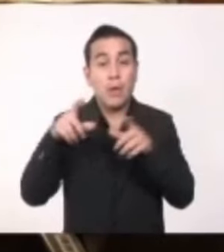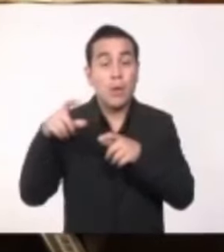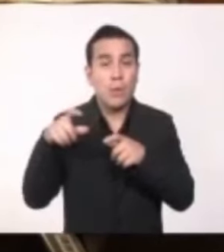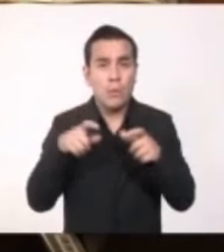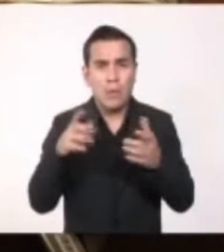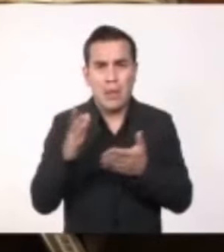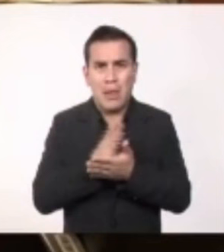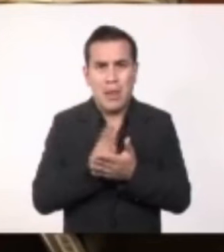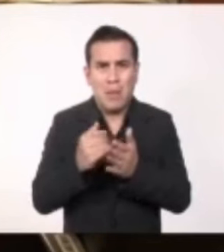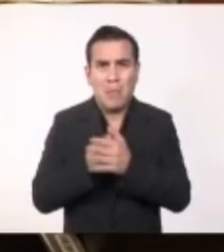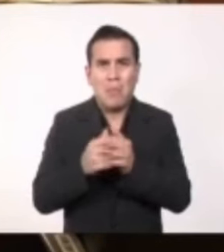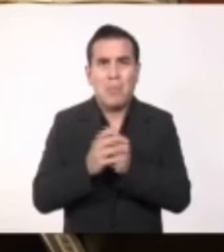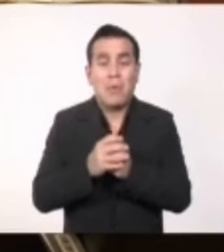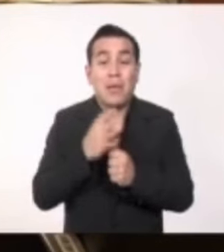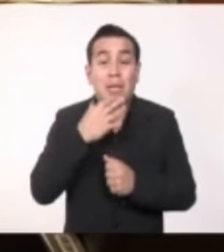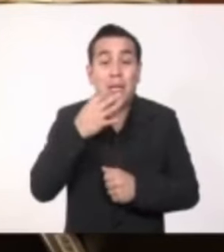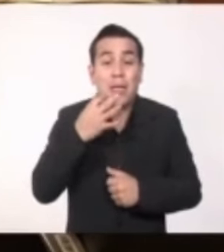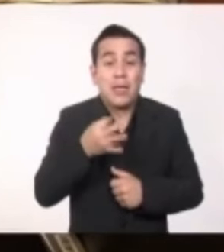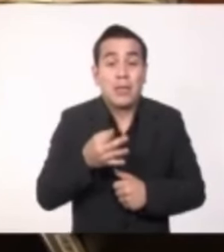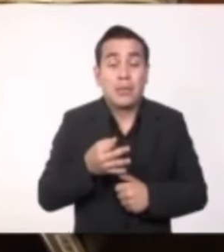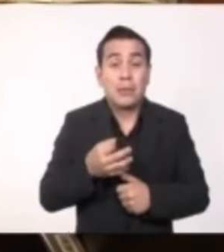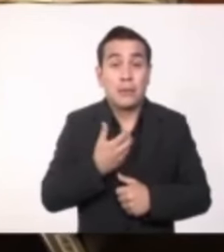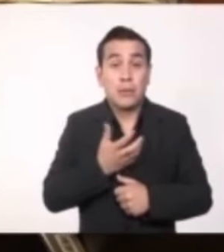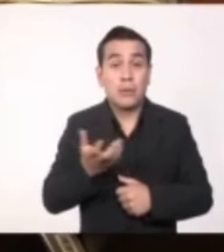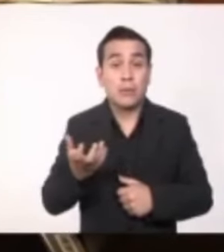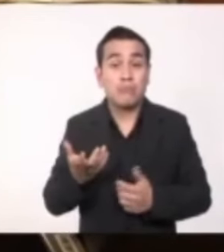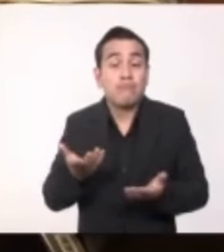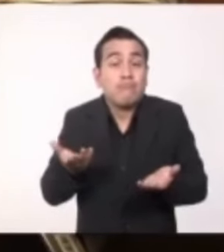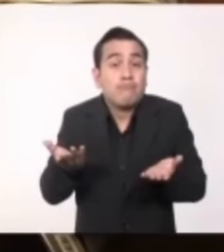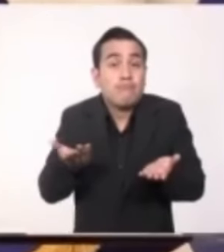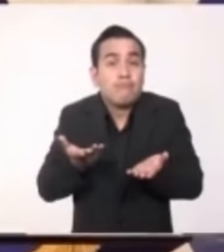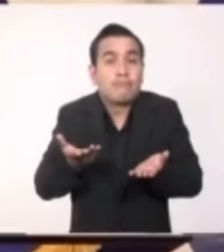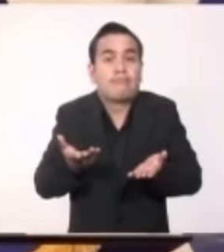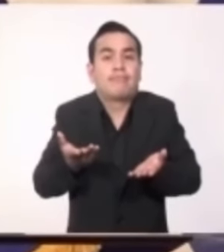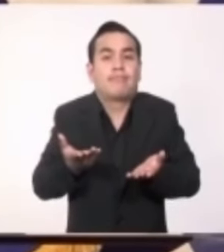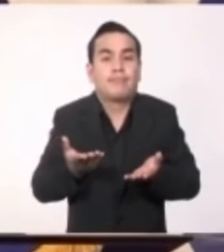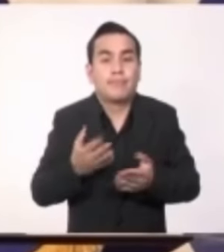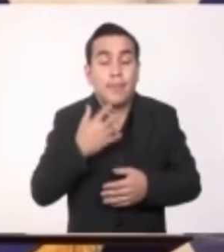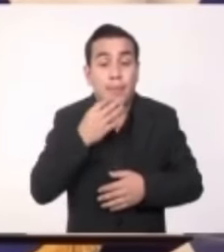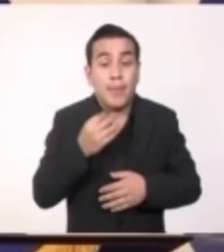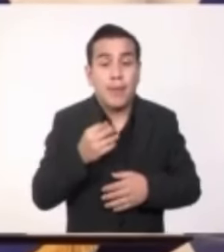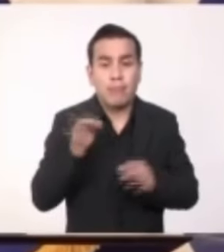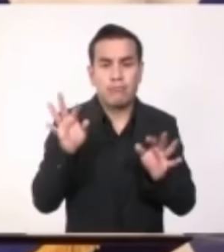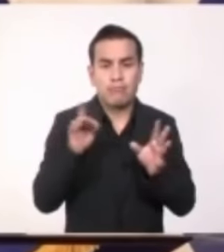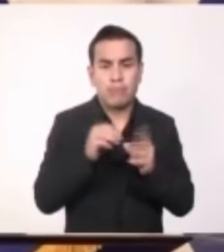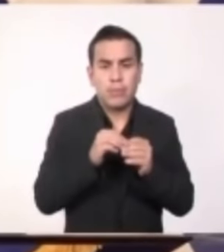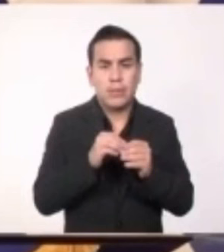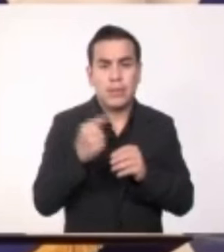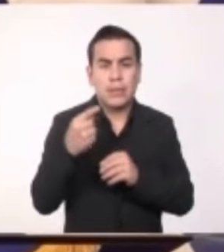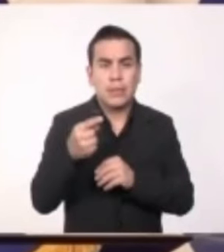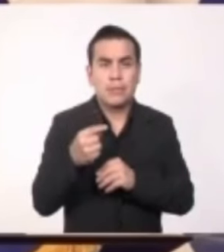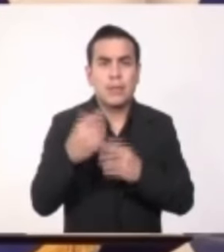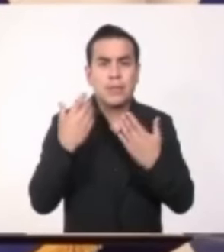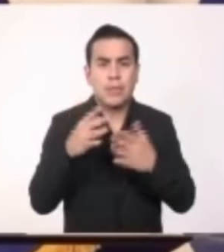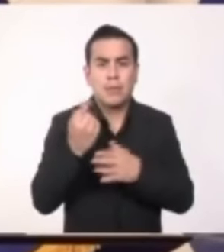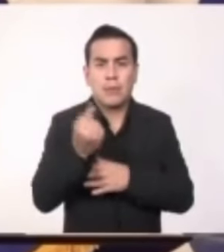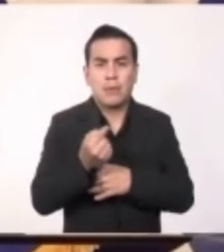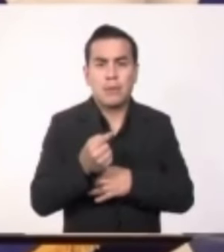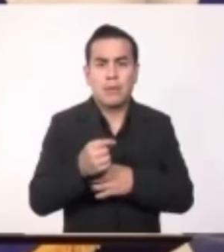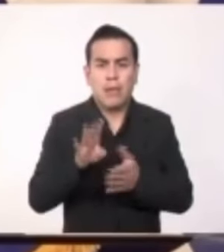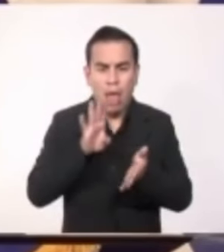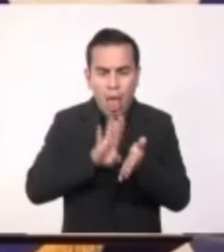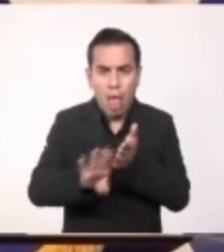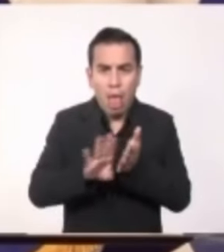han cometido delito que nunca han hecho nada malo que nunca reciben debajo de la mesa ustedes se reúnen siempre con gente que hay recibos sobre